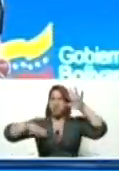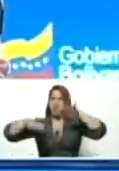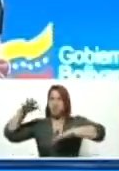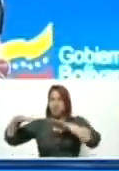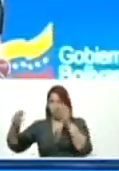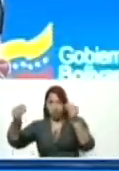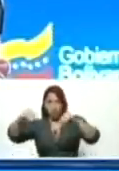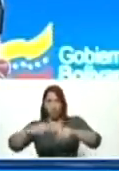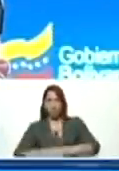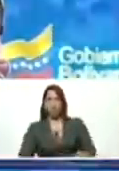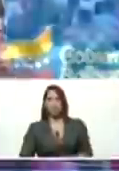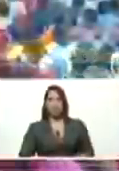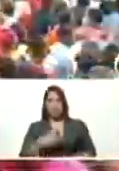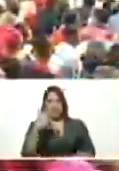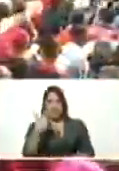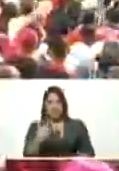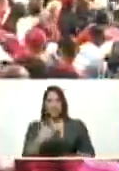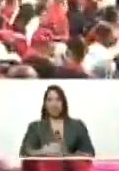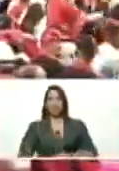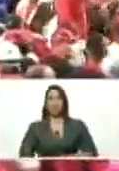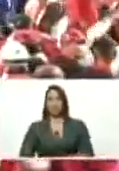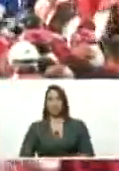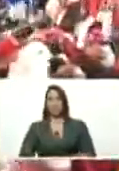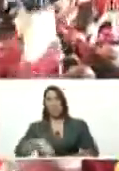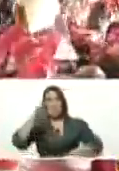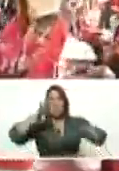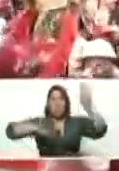acuerdo a la cuenta de tres